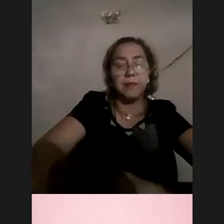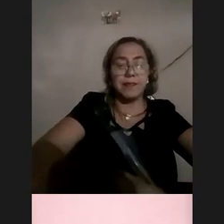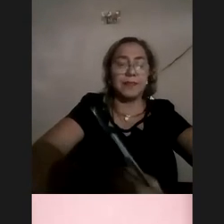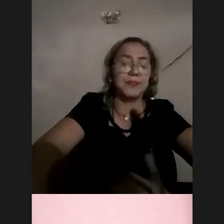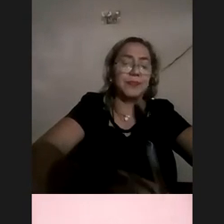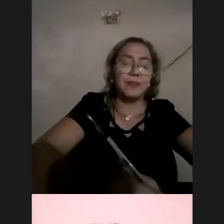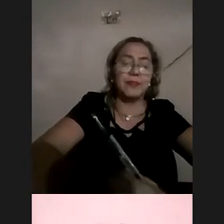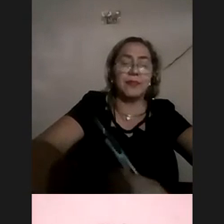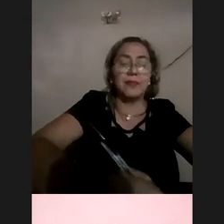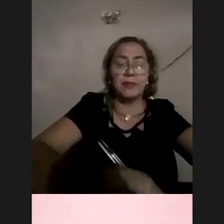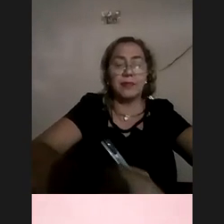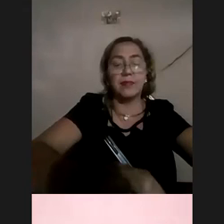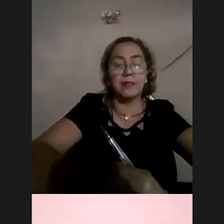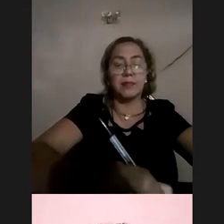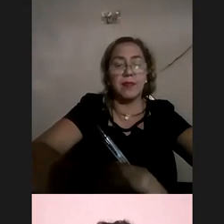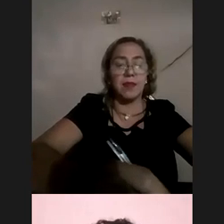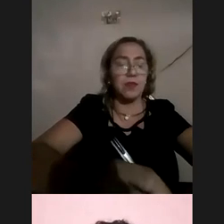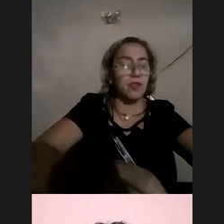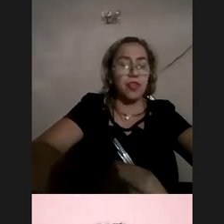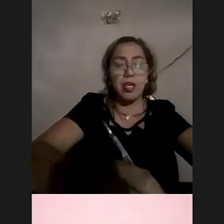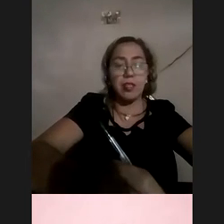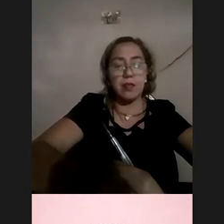¿Tienen un buen día, más o menos?